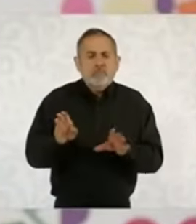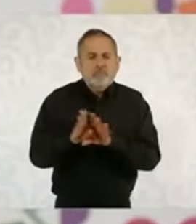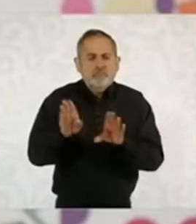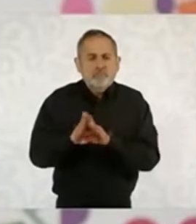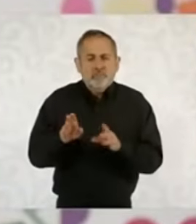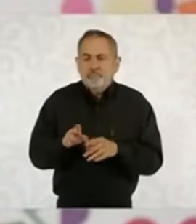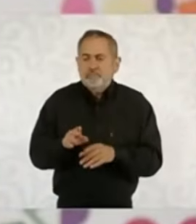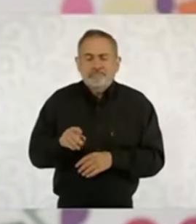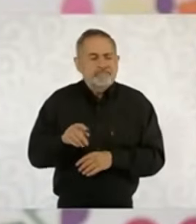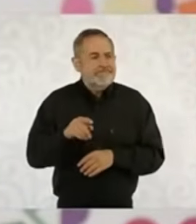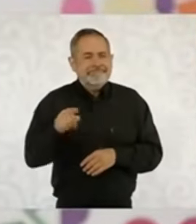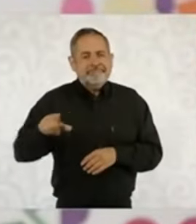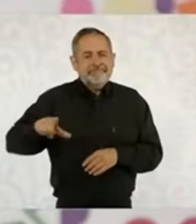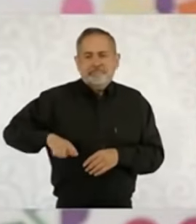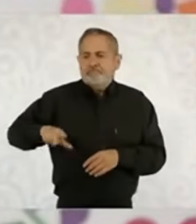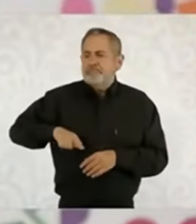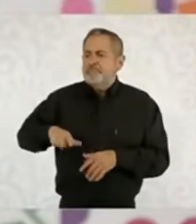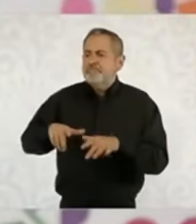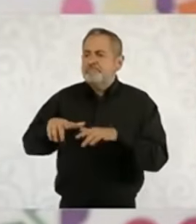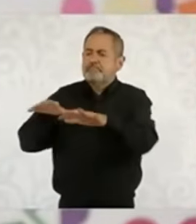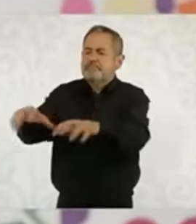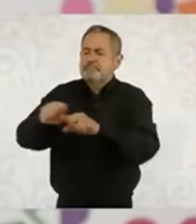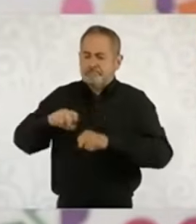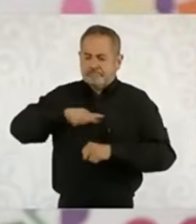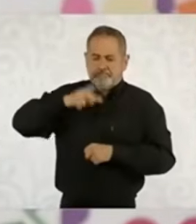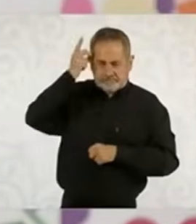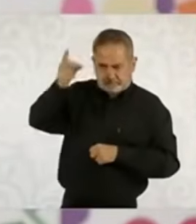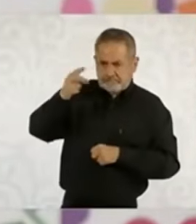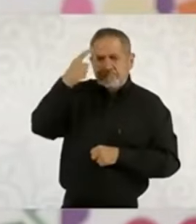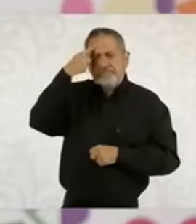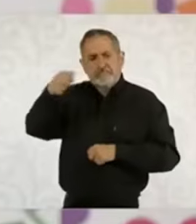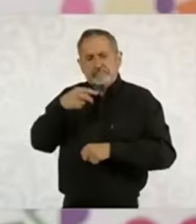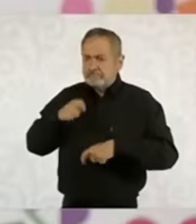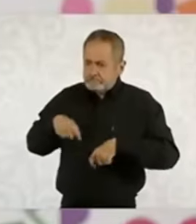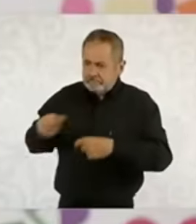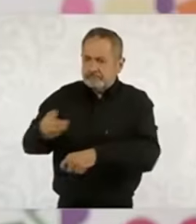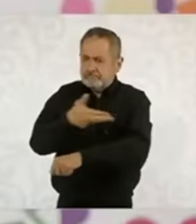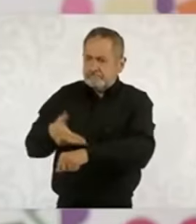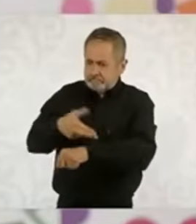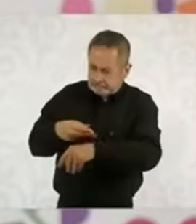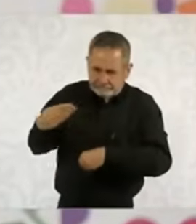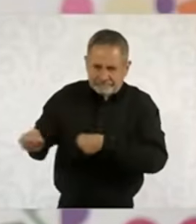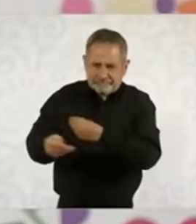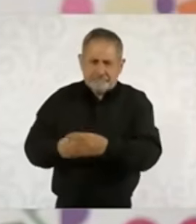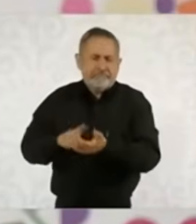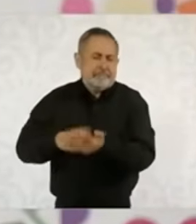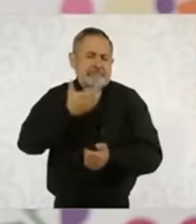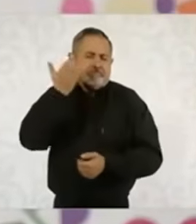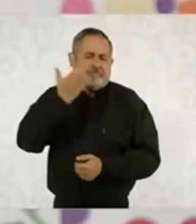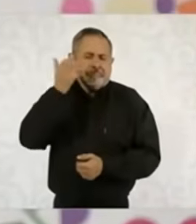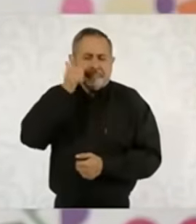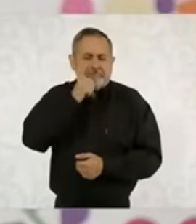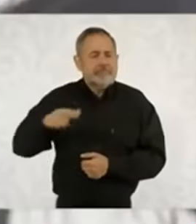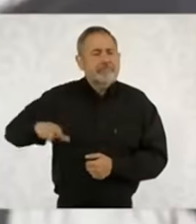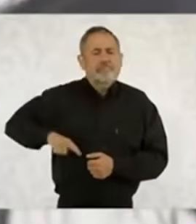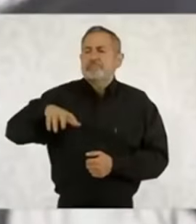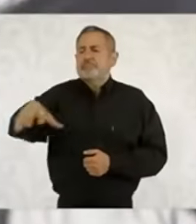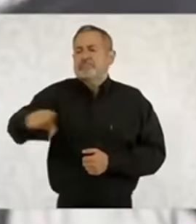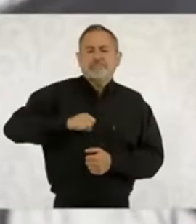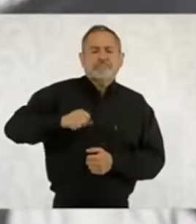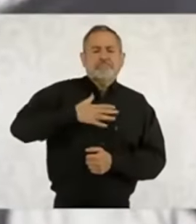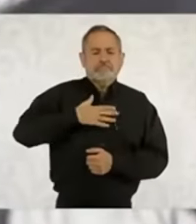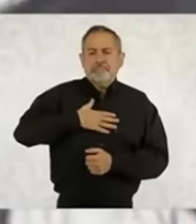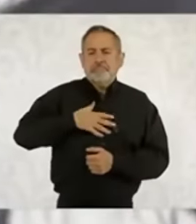procesos expropiatorios con fines de regularización, que este es el mecanismo tradicional que seguimos para trabajar